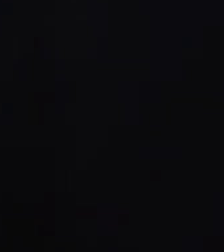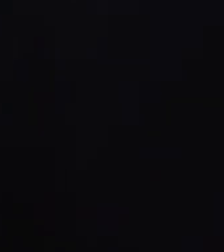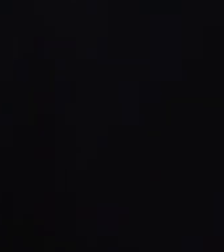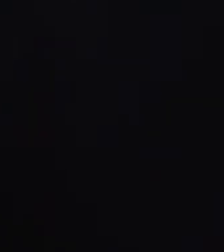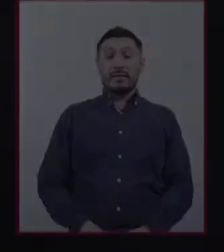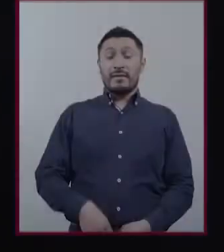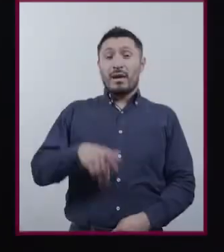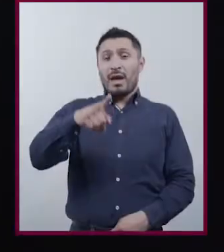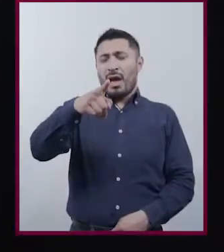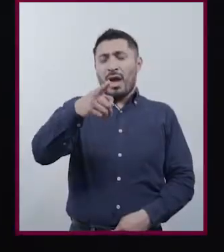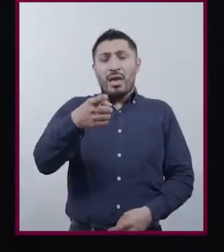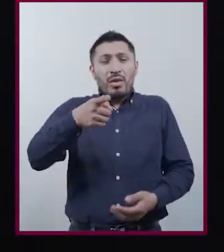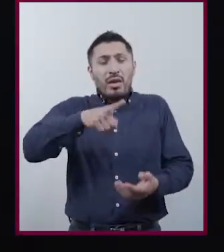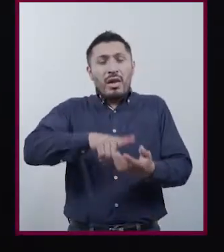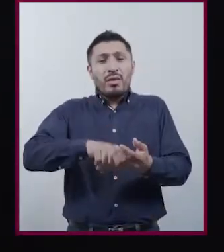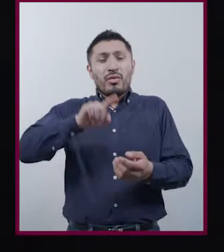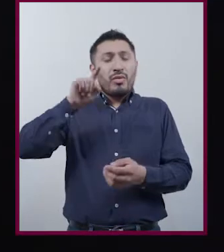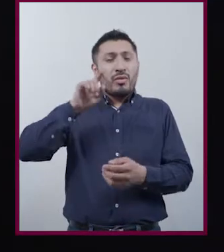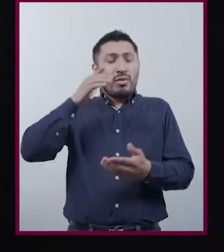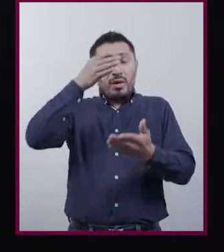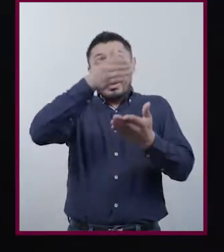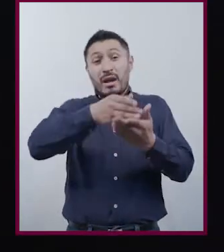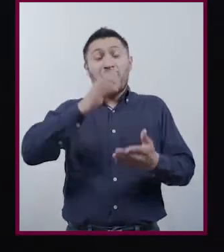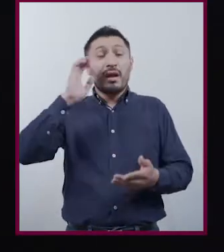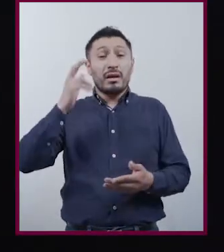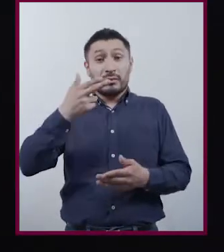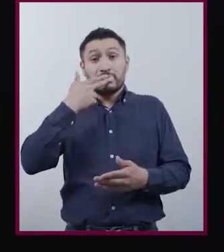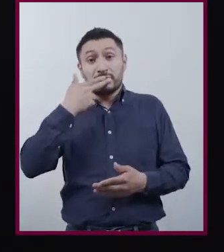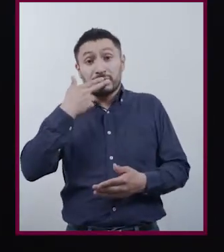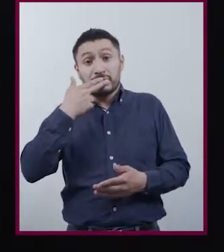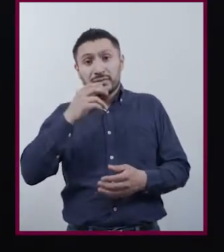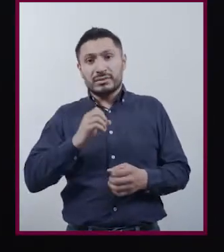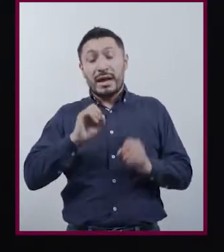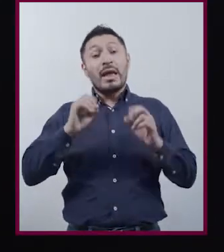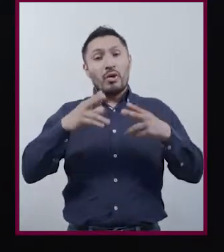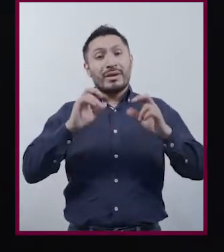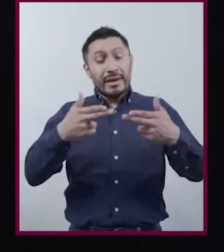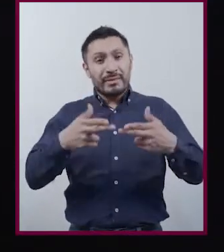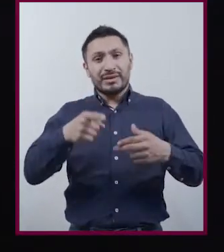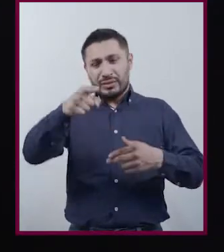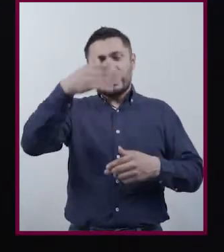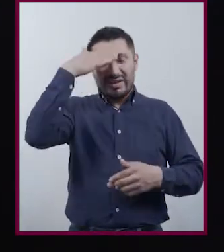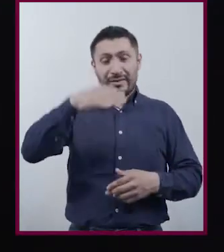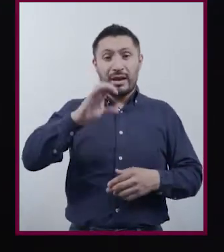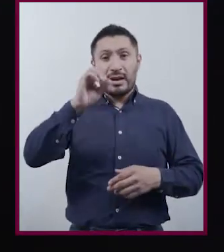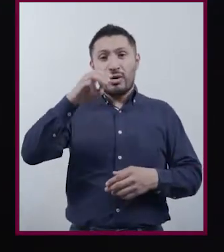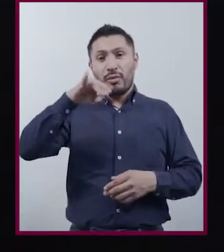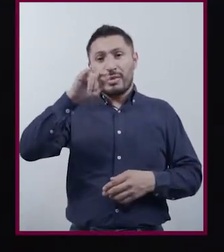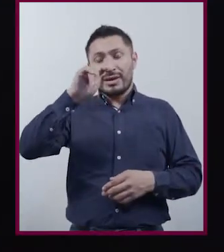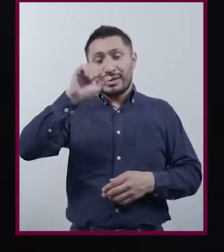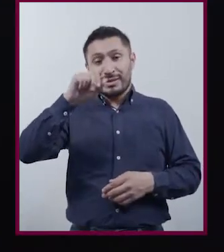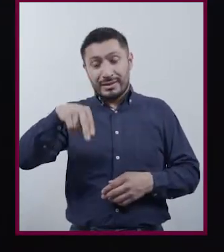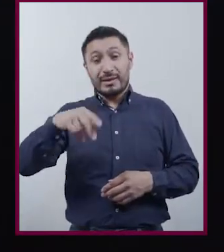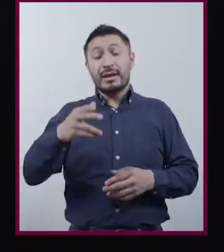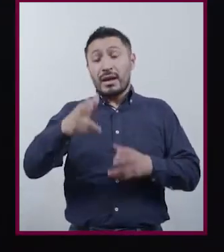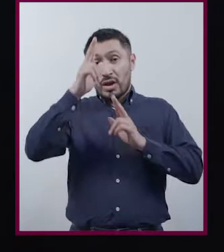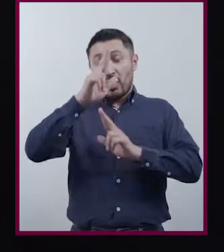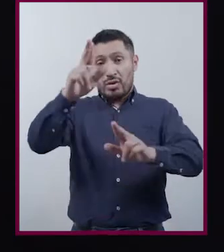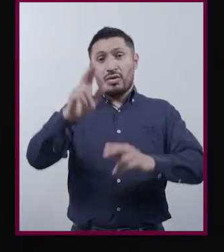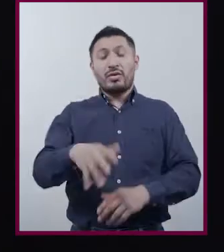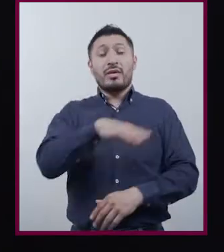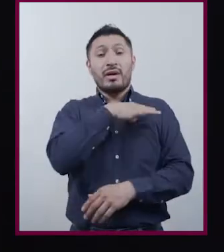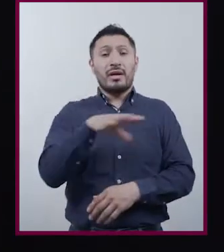¿Alguna vez has estado en Comitán, Chiapas? ¿Sabías que su nombre completo es Comitán de Domínguez en honor al reconocido político y